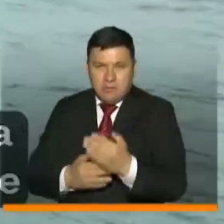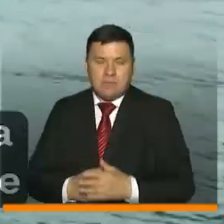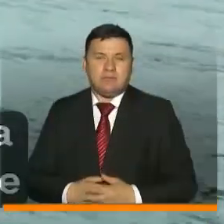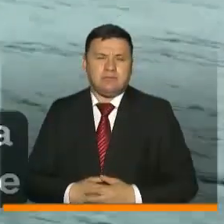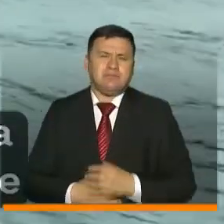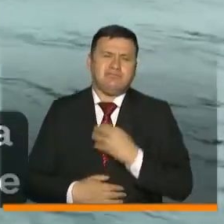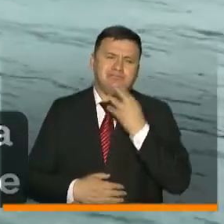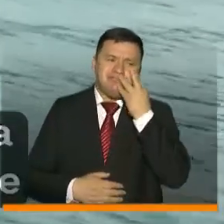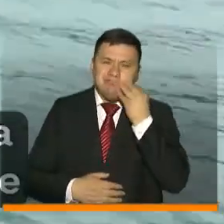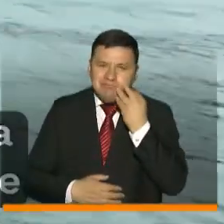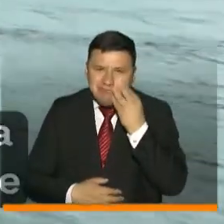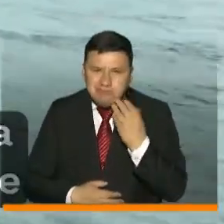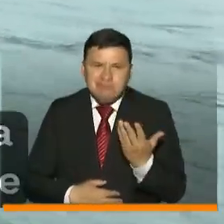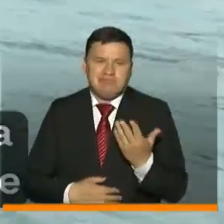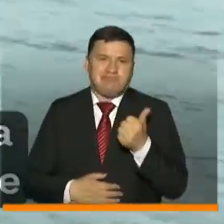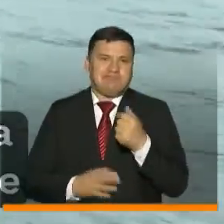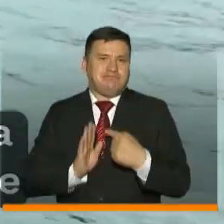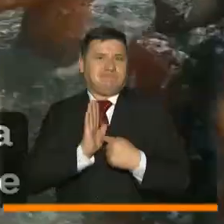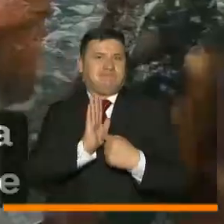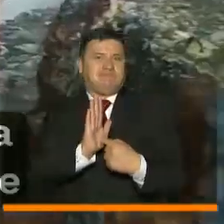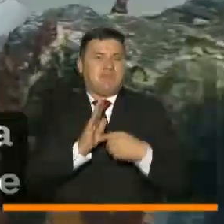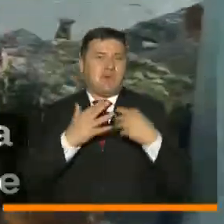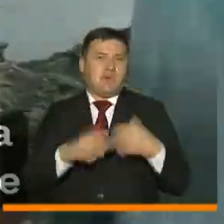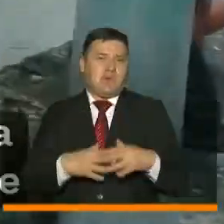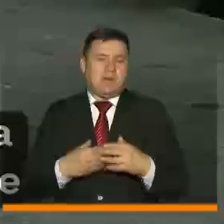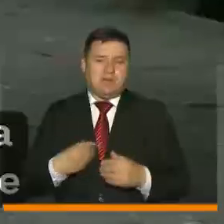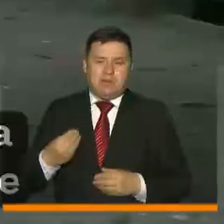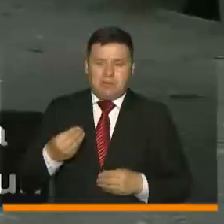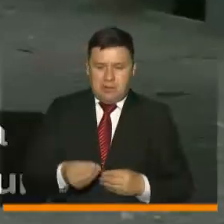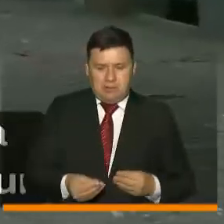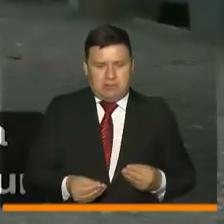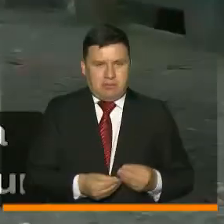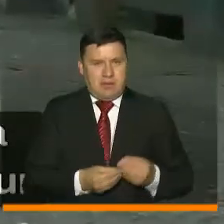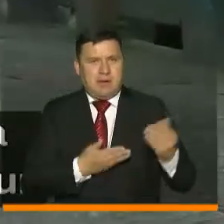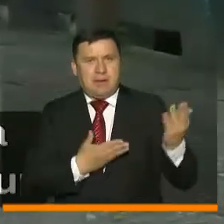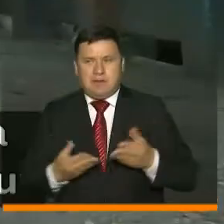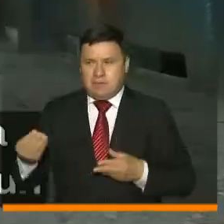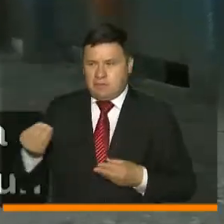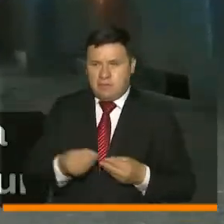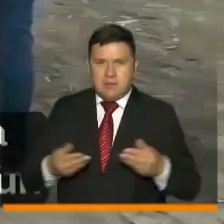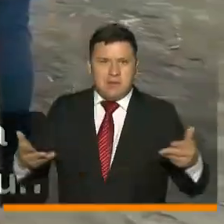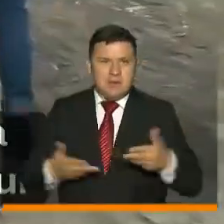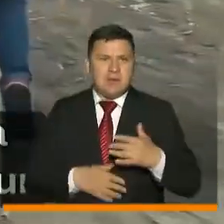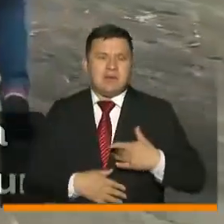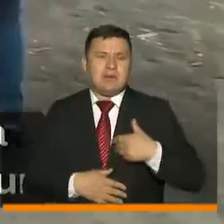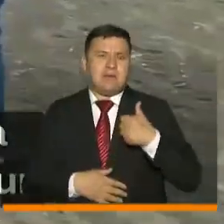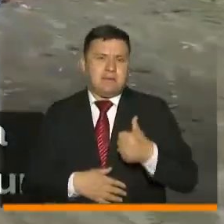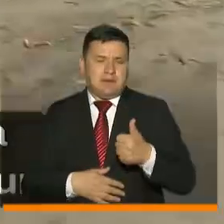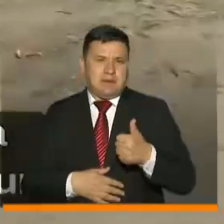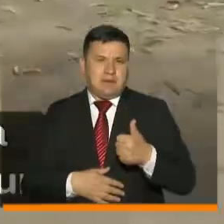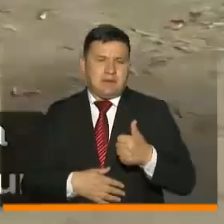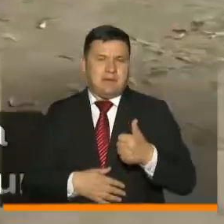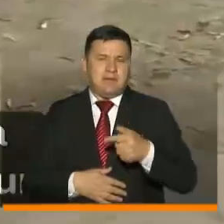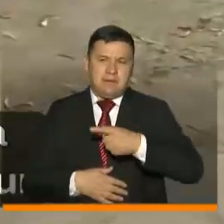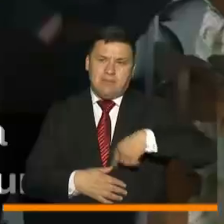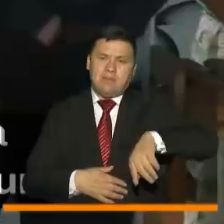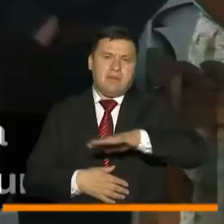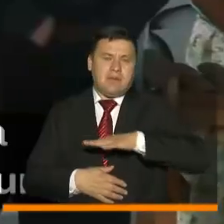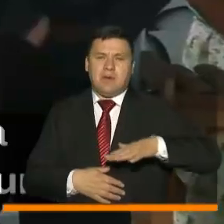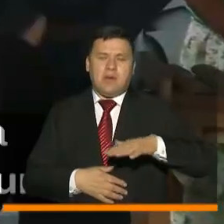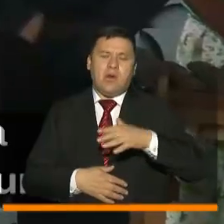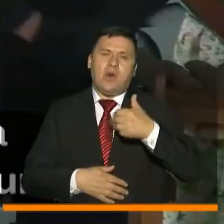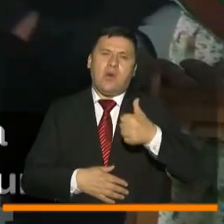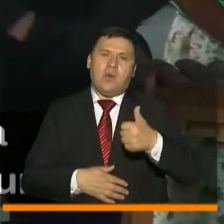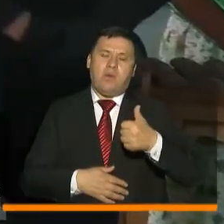La experiencia muestra cómo ese granito de arena que trajimos con Ayudarnos Hace Bien a Bazán Bocana hoy